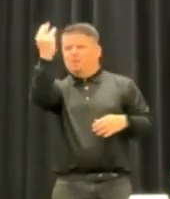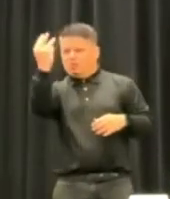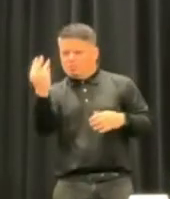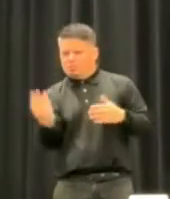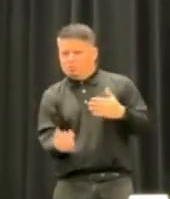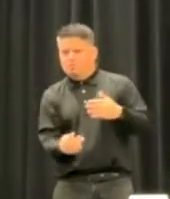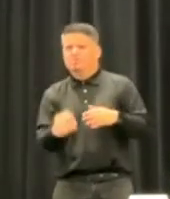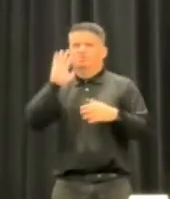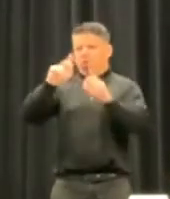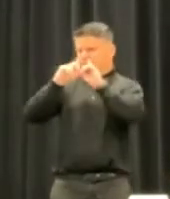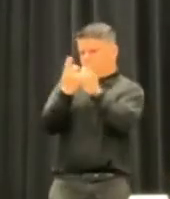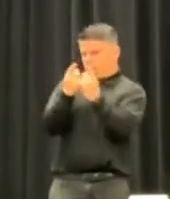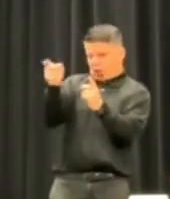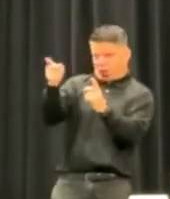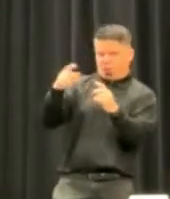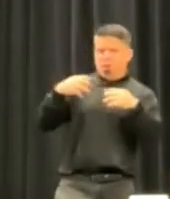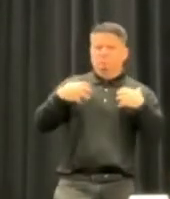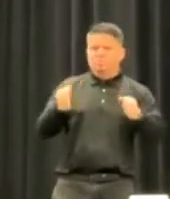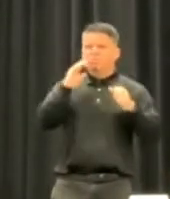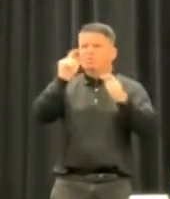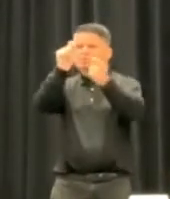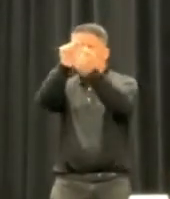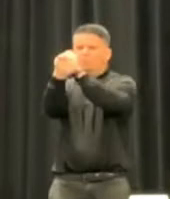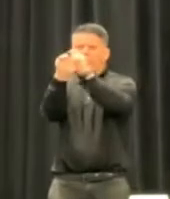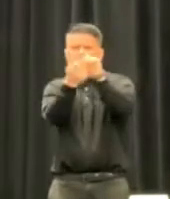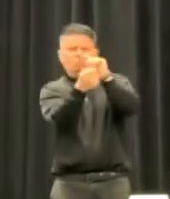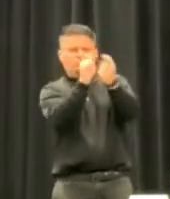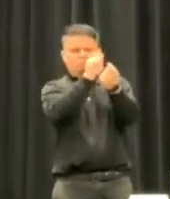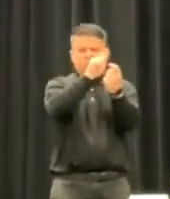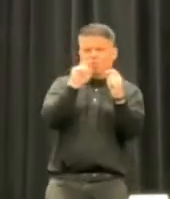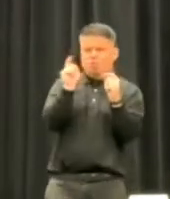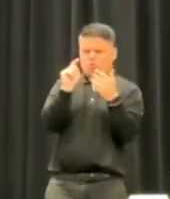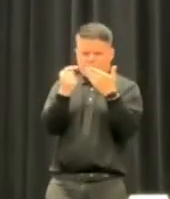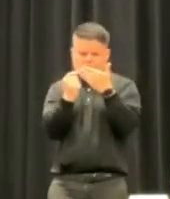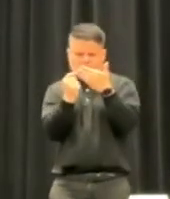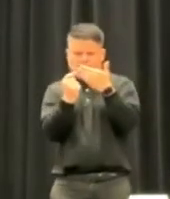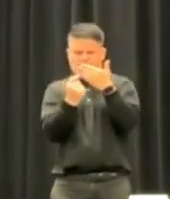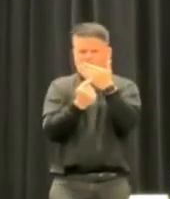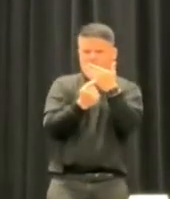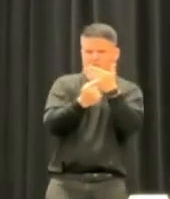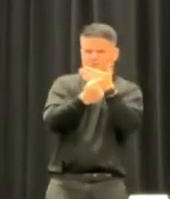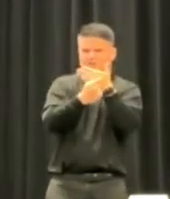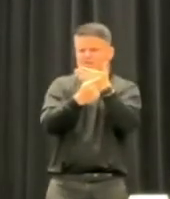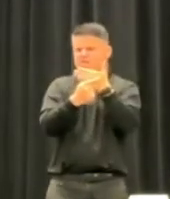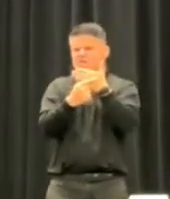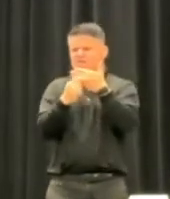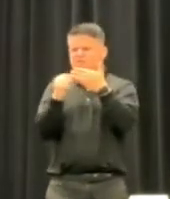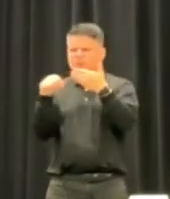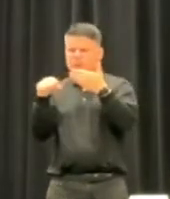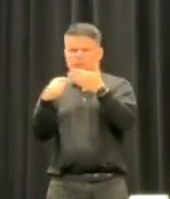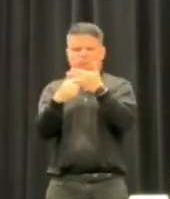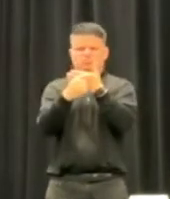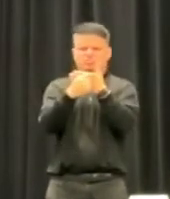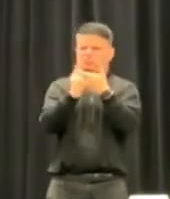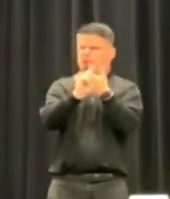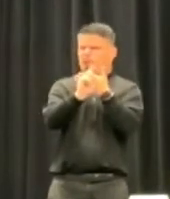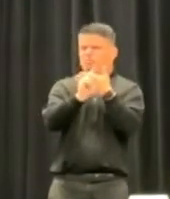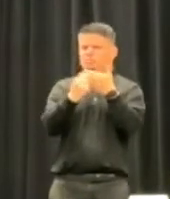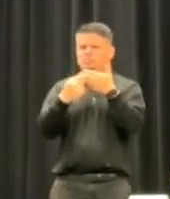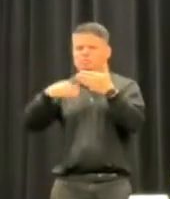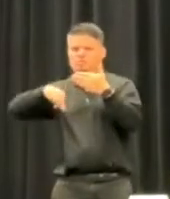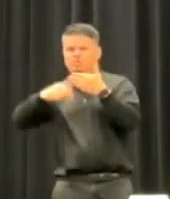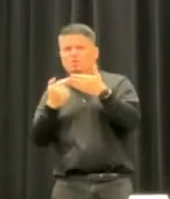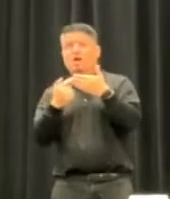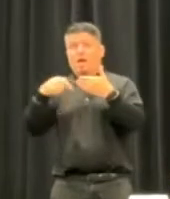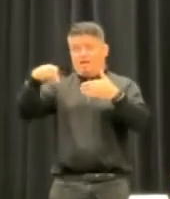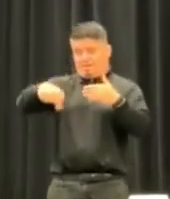lo tanto entendemos que este miércoles estaremos pues básicamente indicando cuáles son las escuelas que para el lunes van a poder abrir